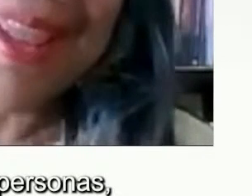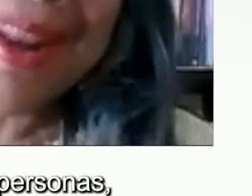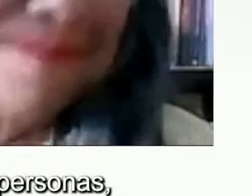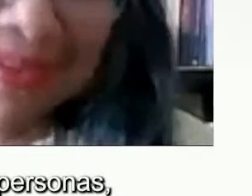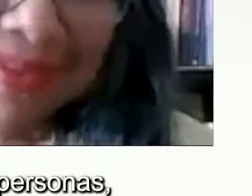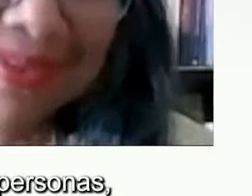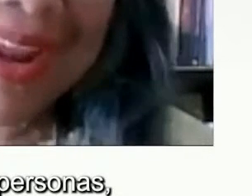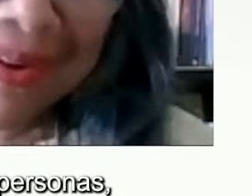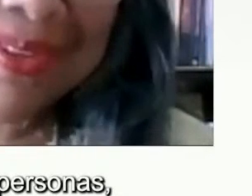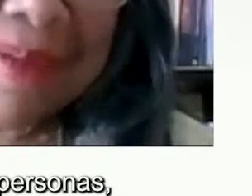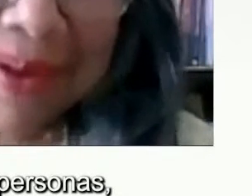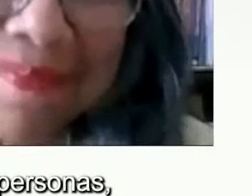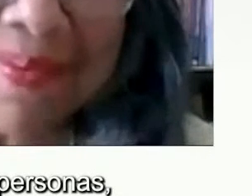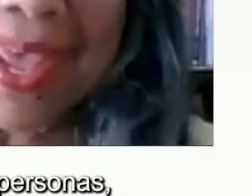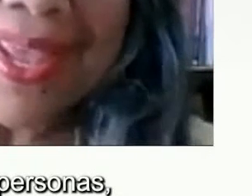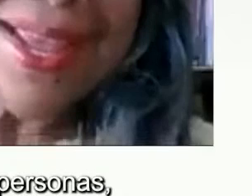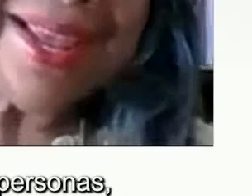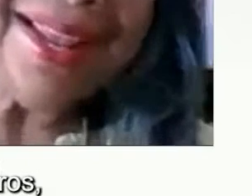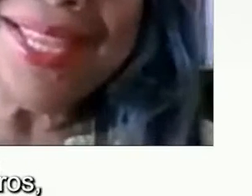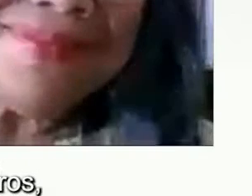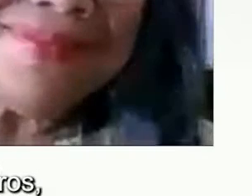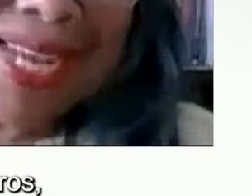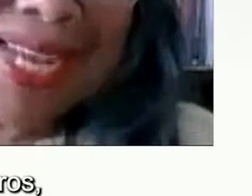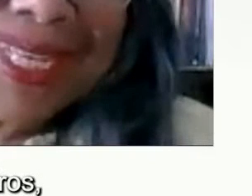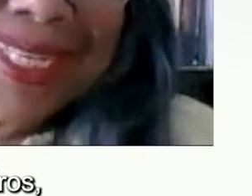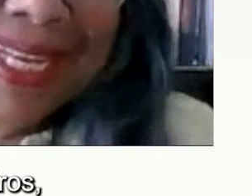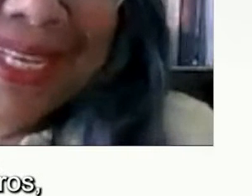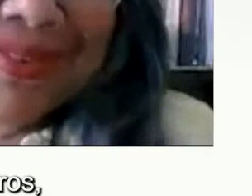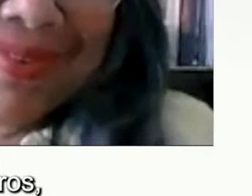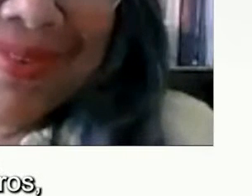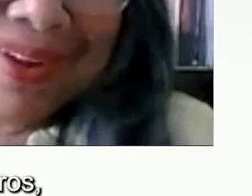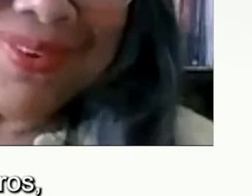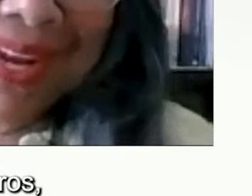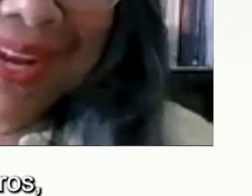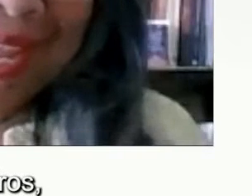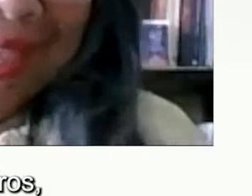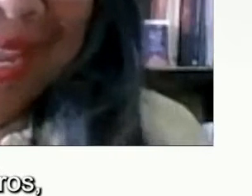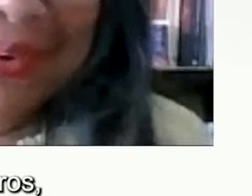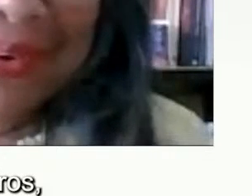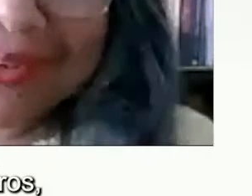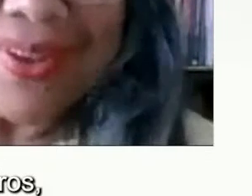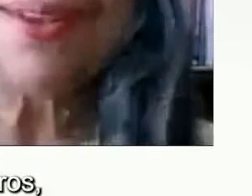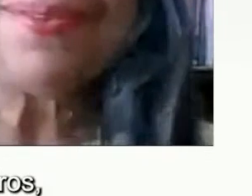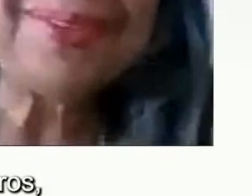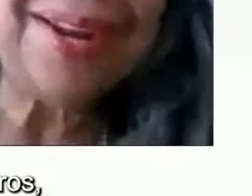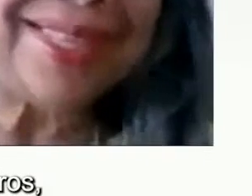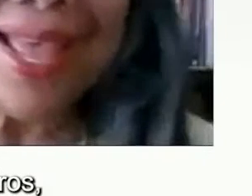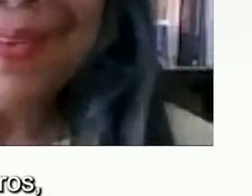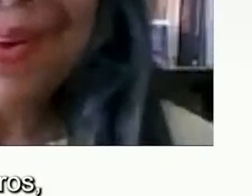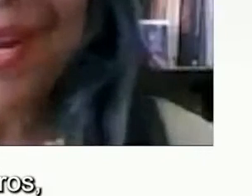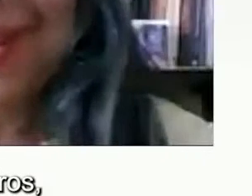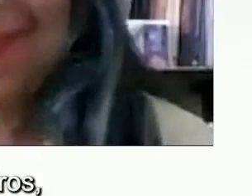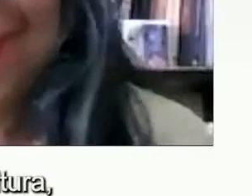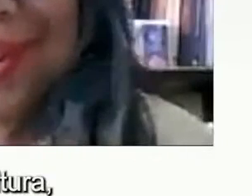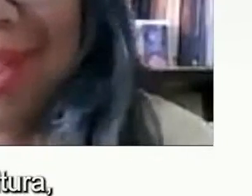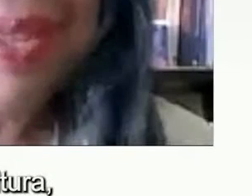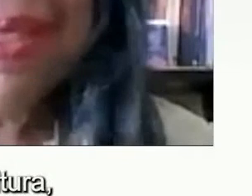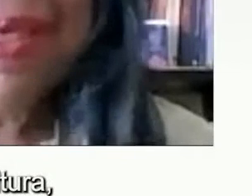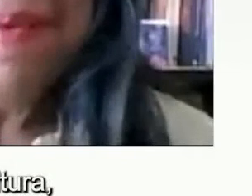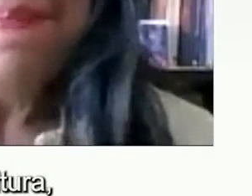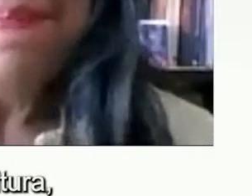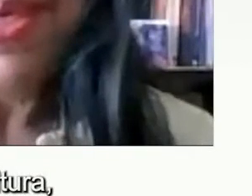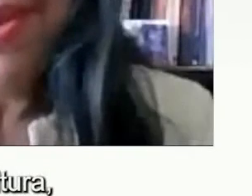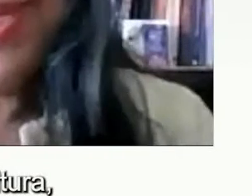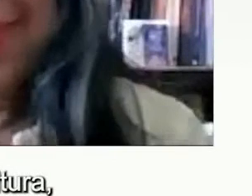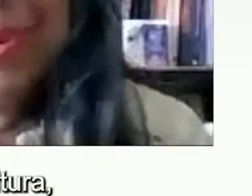todos tenemos una cultura propia. No tendremos acceso a la cultura de otros, ¿no? No a la cultura del teatro, a la cultura del